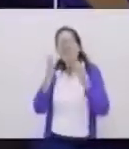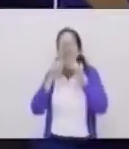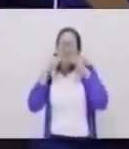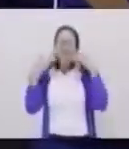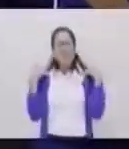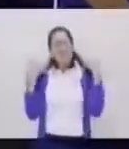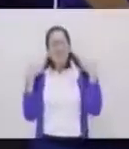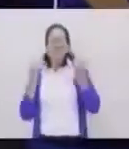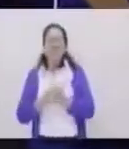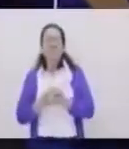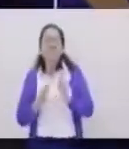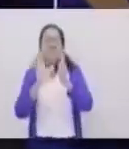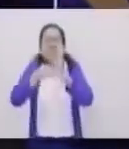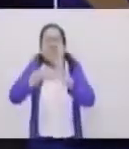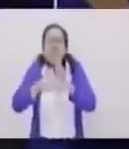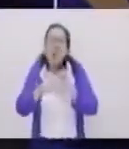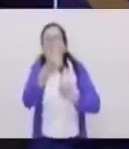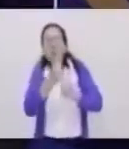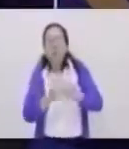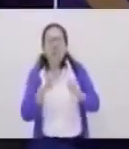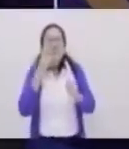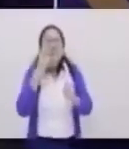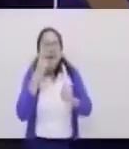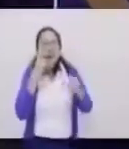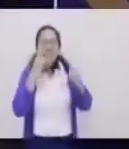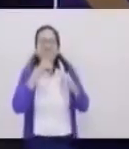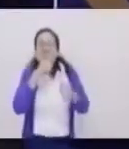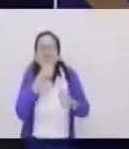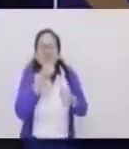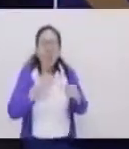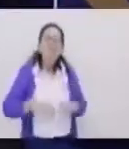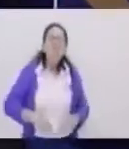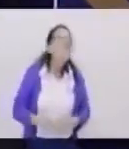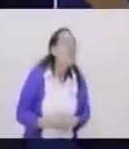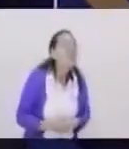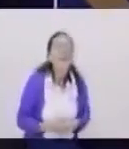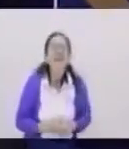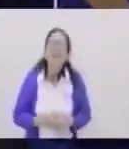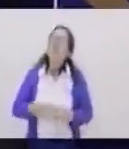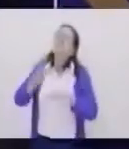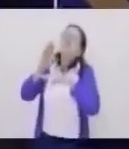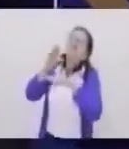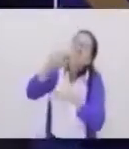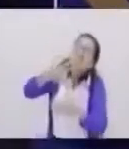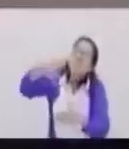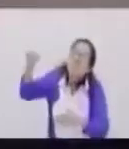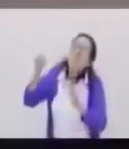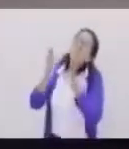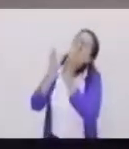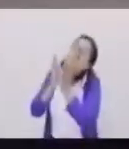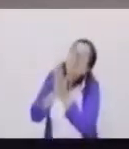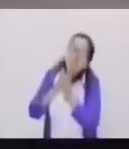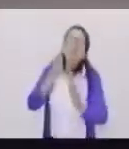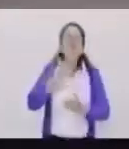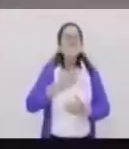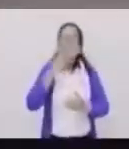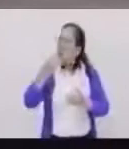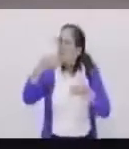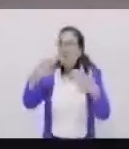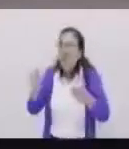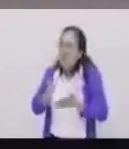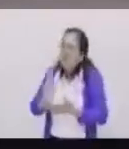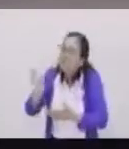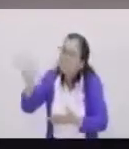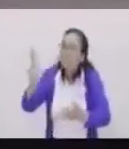el oro. En eso venía la segunda cabrita. Me voy a pasar yo, por favor, ya pasó mi